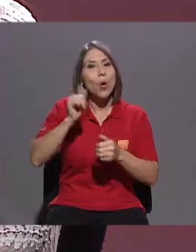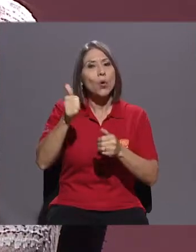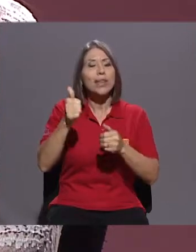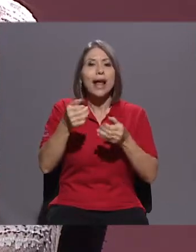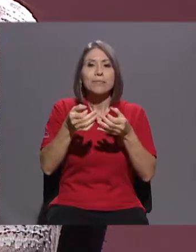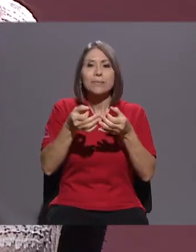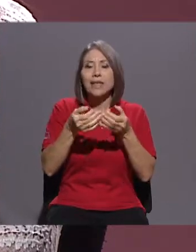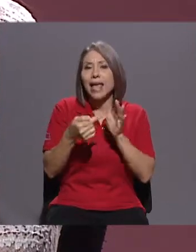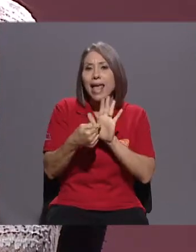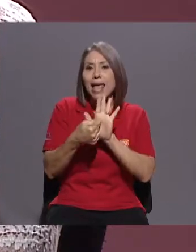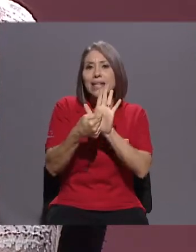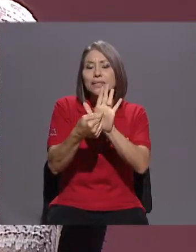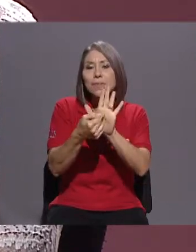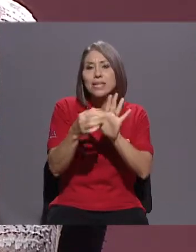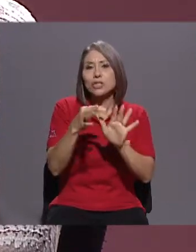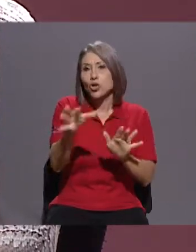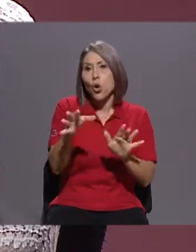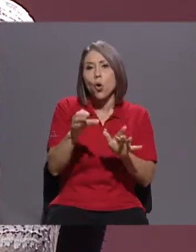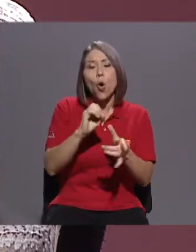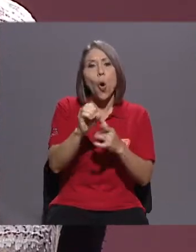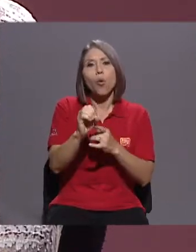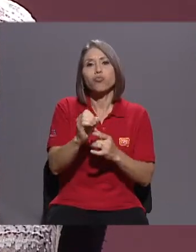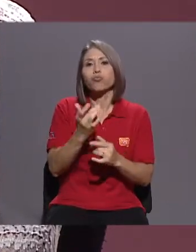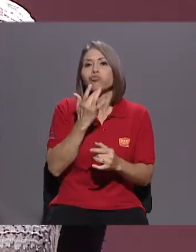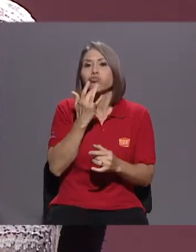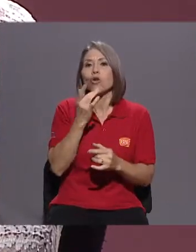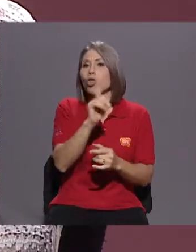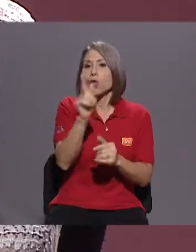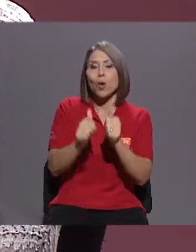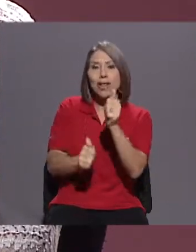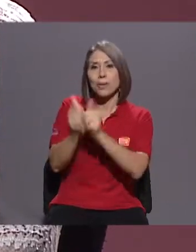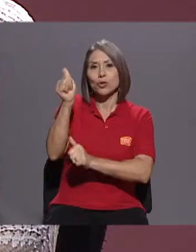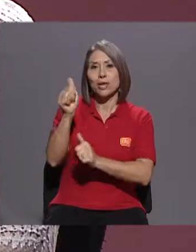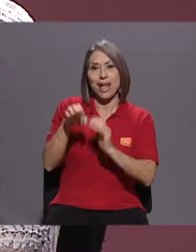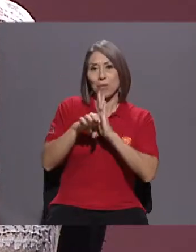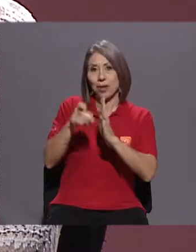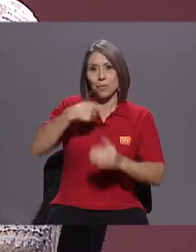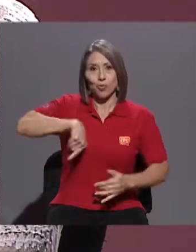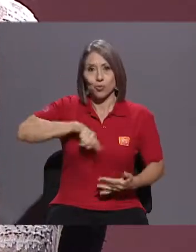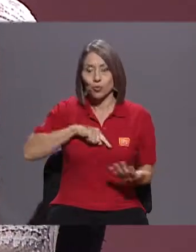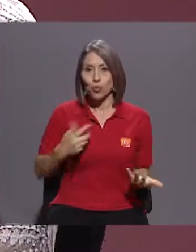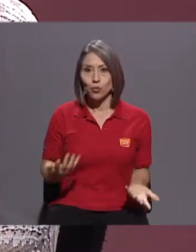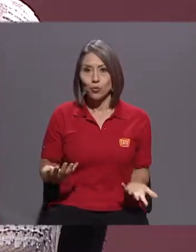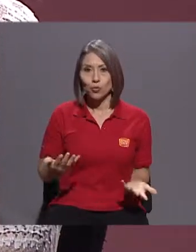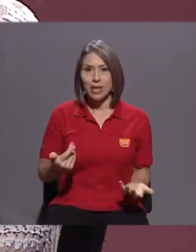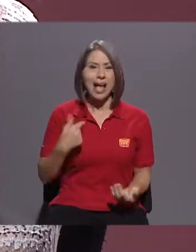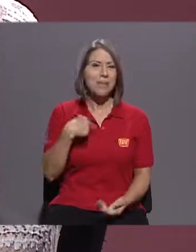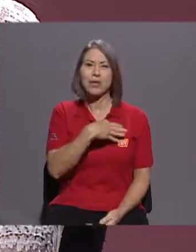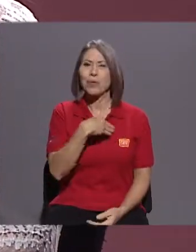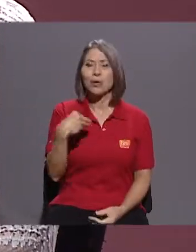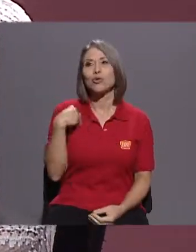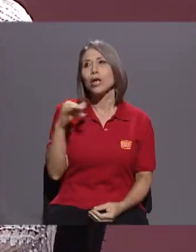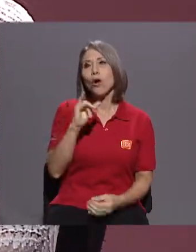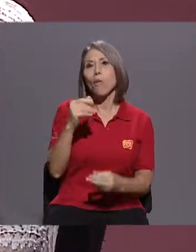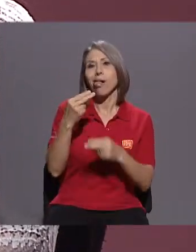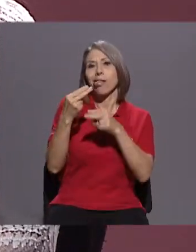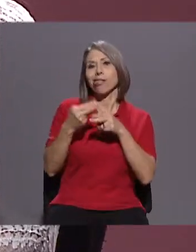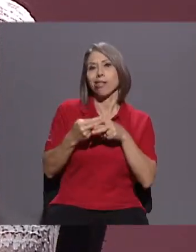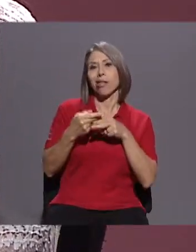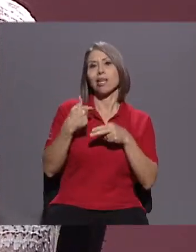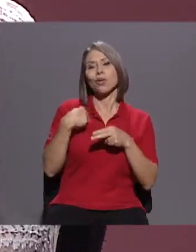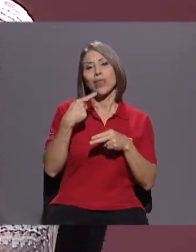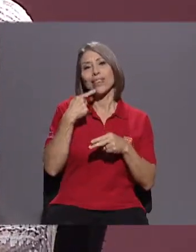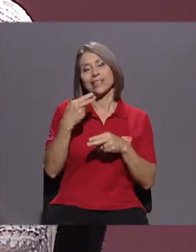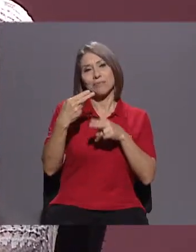cualquier otra Orientación Que no es de la mayoría ¿Verdad? Como el caso nuestro Yo me No me gustan Las etiquetas